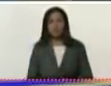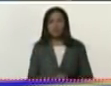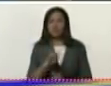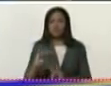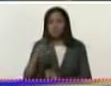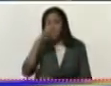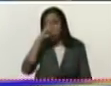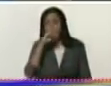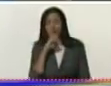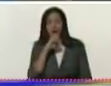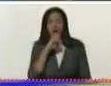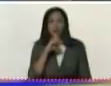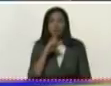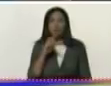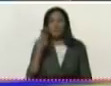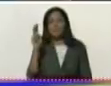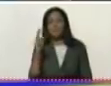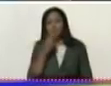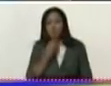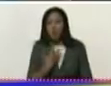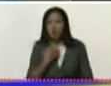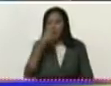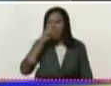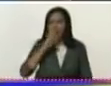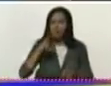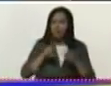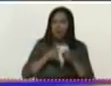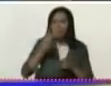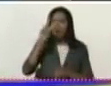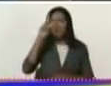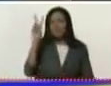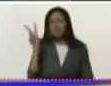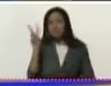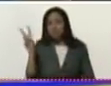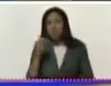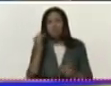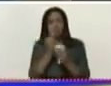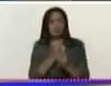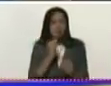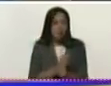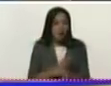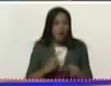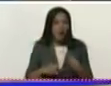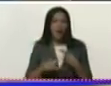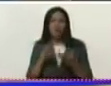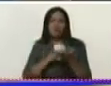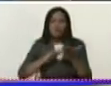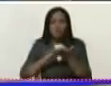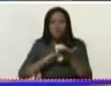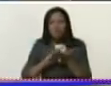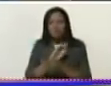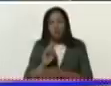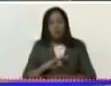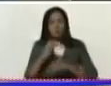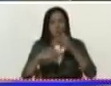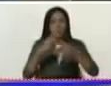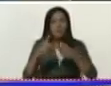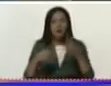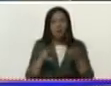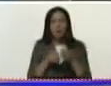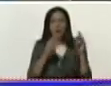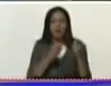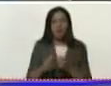para Venezuela, un buen año para Venezuela, de trabajo, de recuperación y progreso